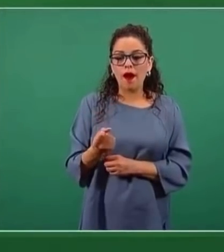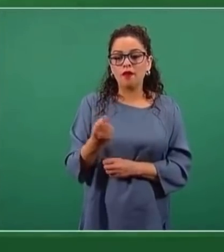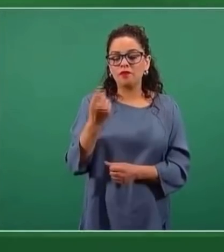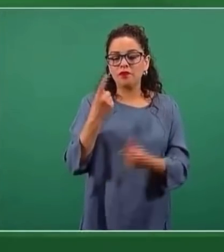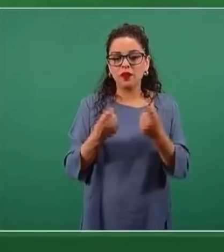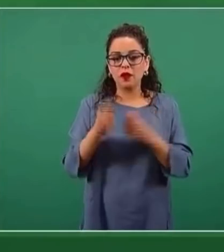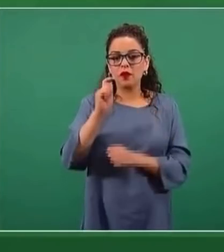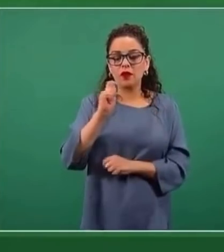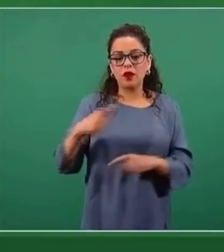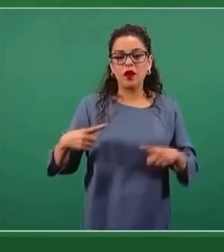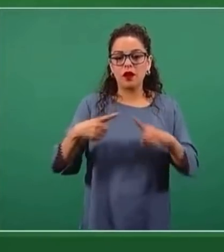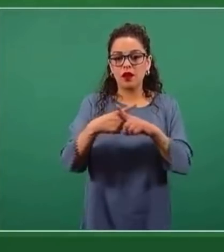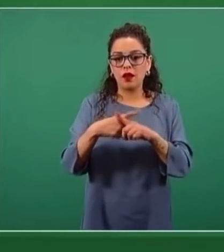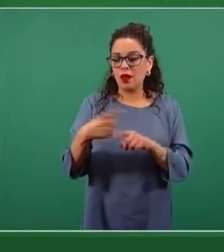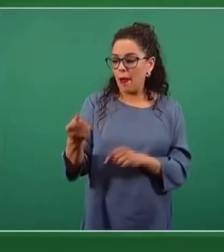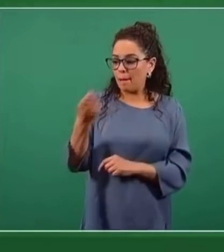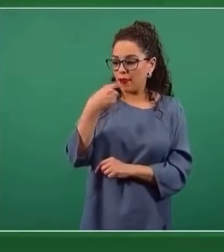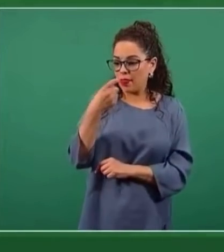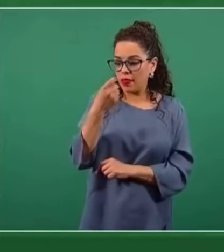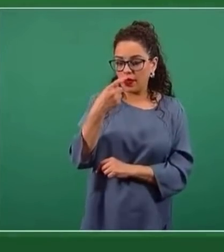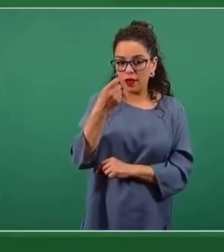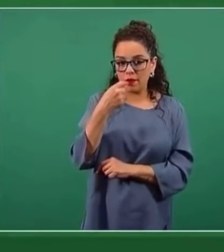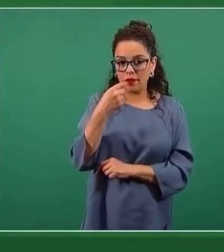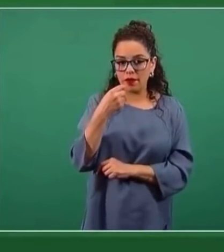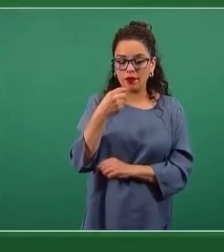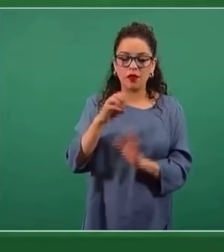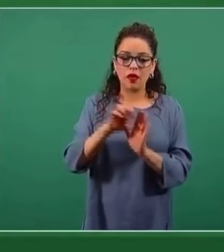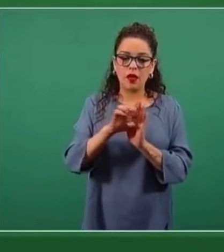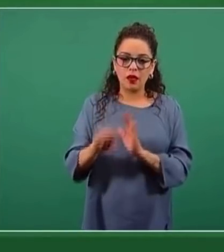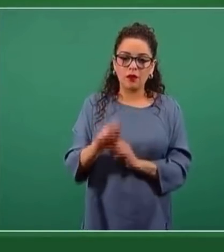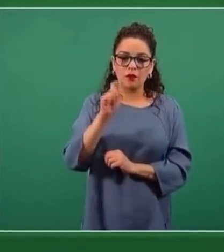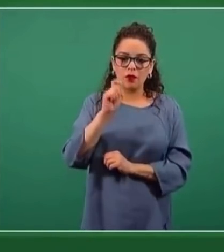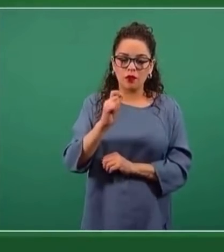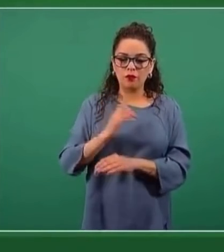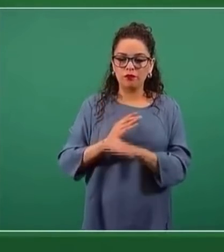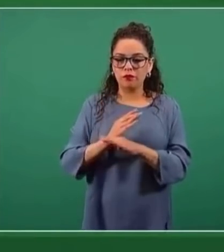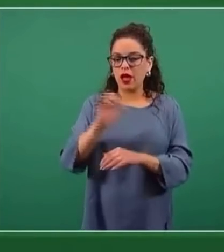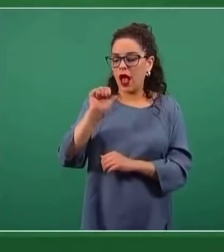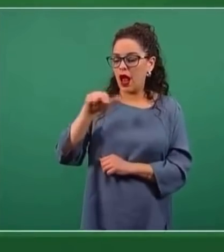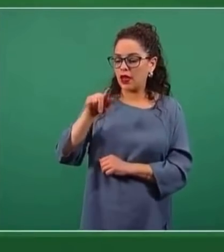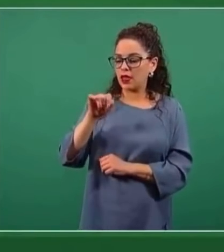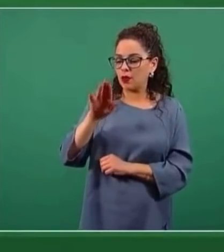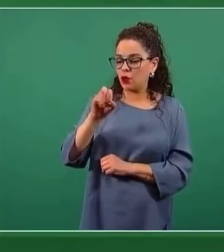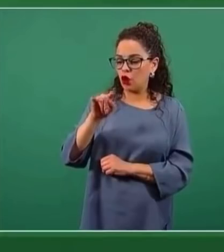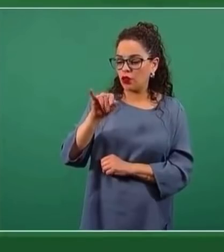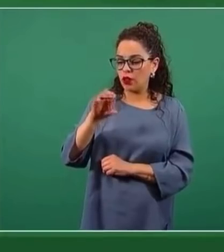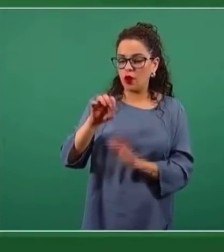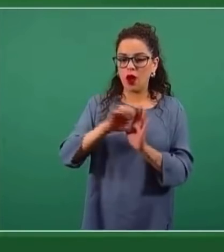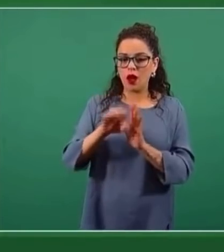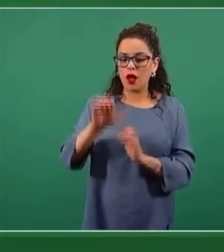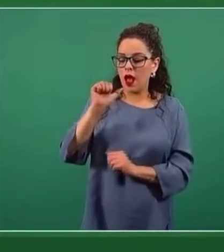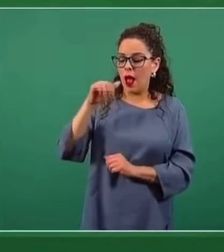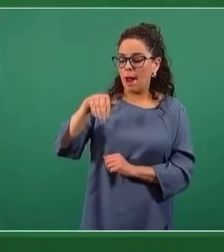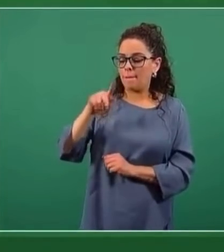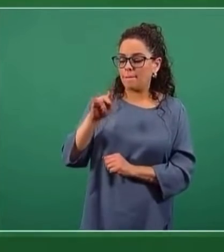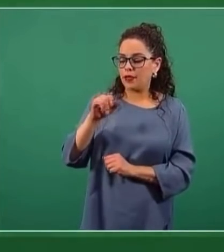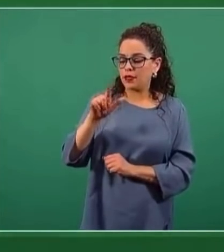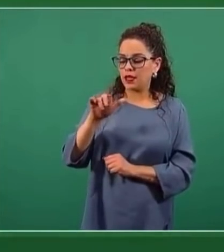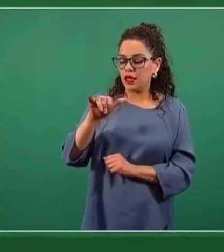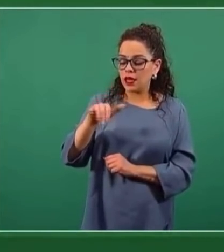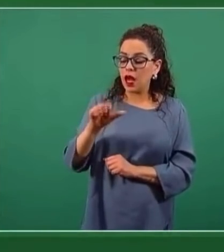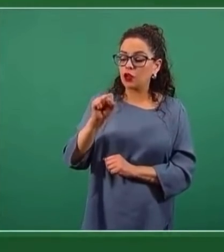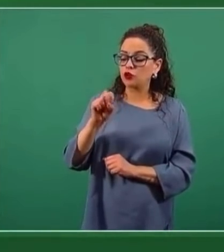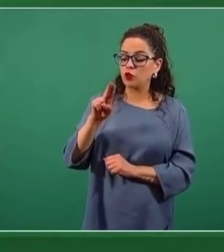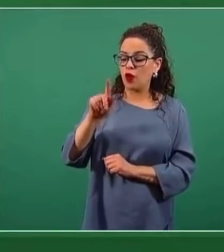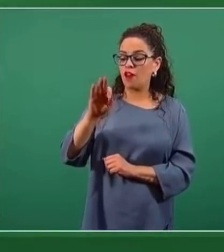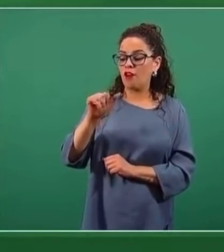de alergia a medicamentos, sobre todo los antibióticos, en este caso la ampicilina, la trimetopina,